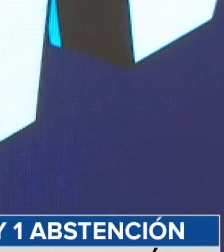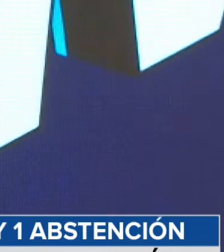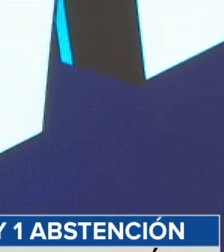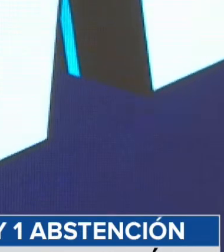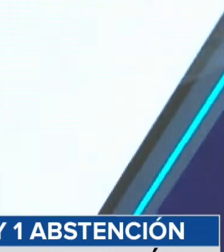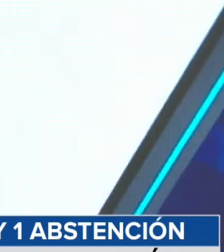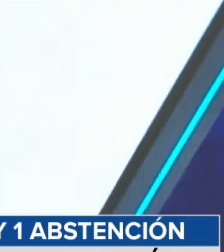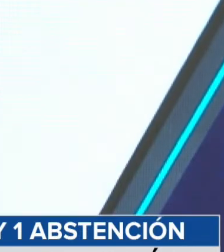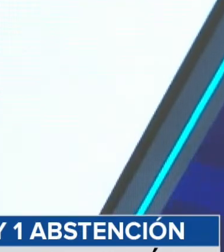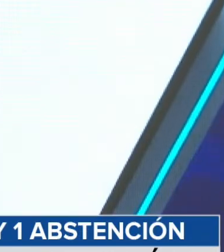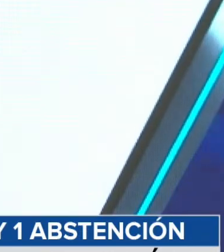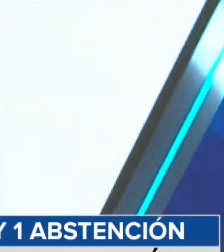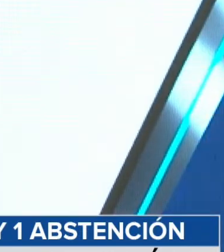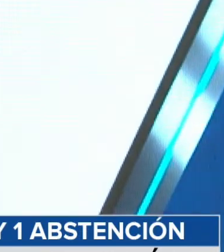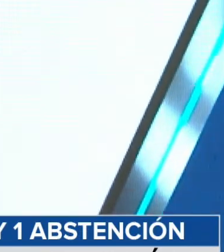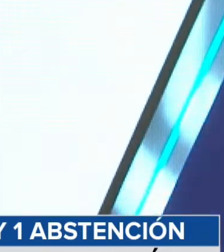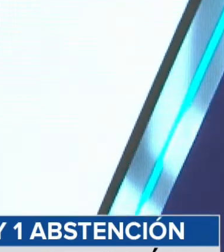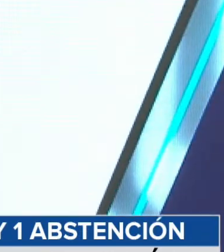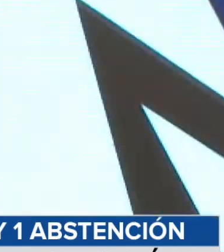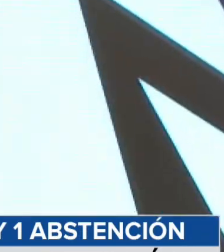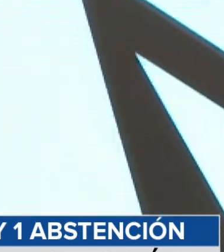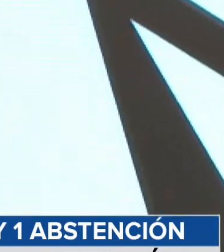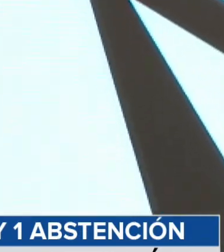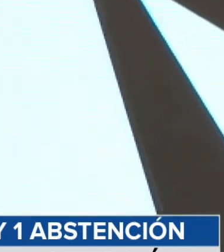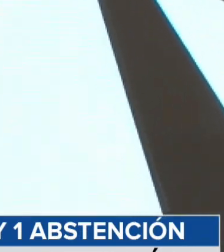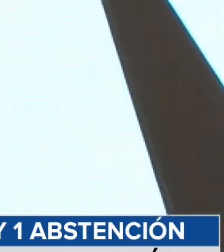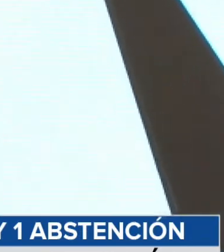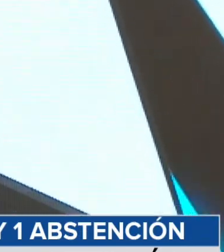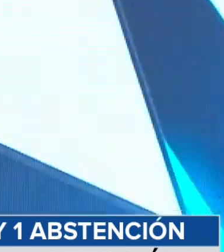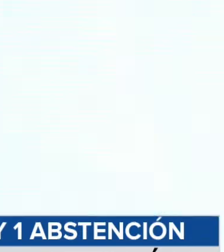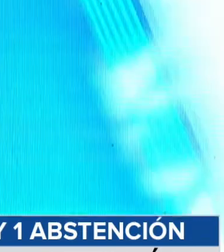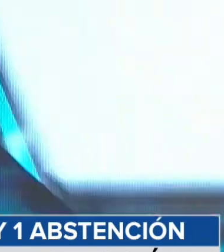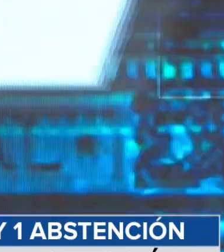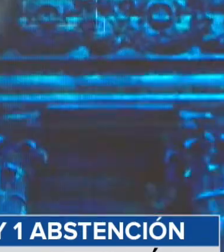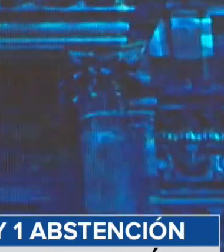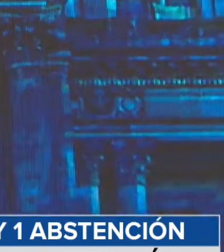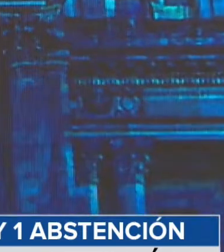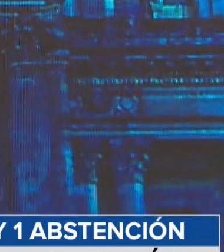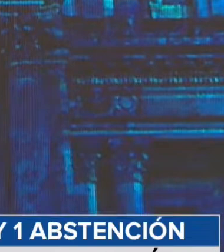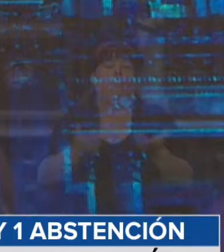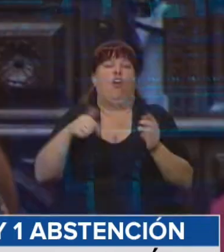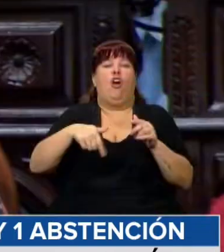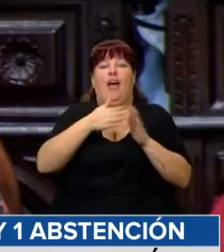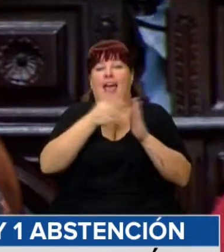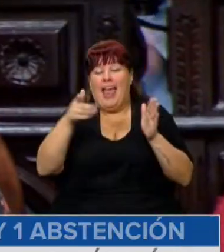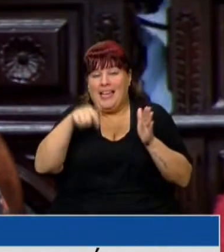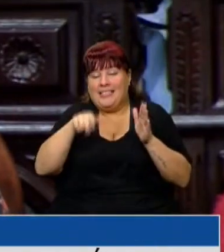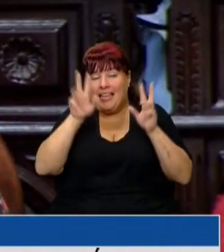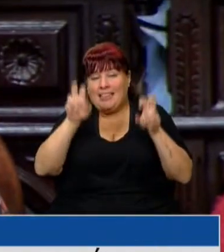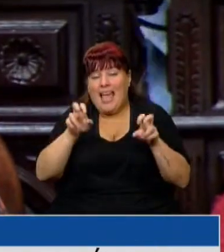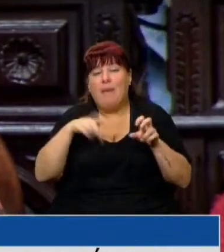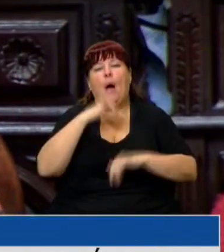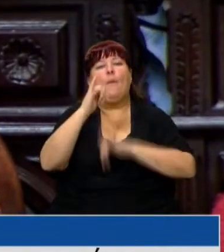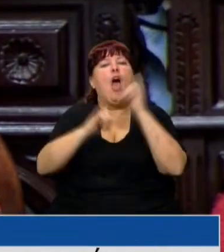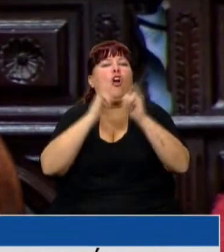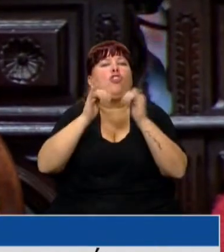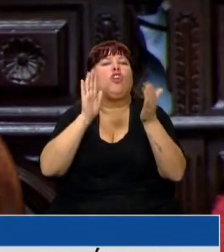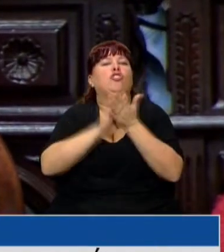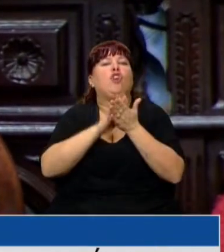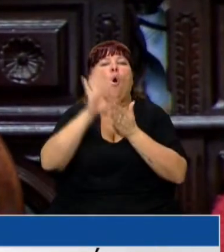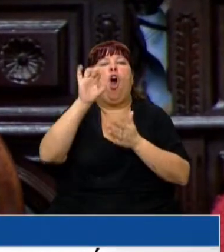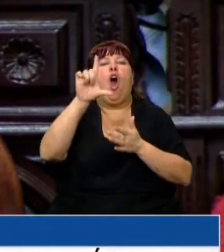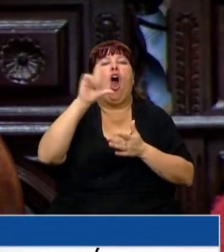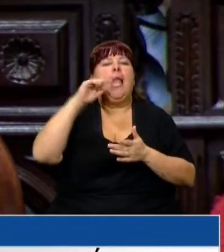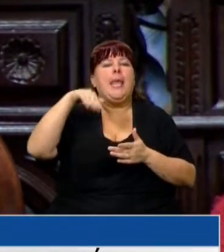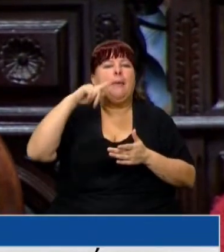delito. Vamos a escuchar ahora sí a la autora de la iniciativa, Mónica Macha. Y en esta línea contarles un poco sobre